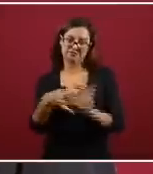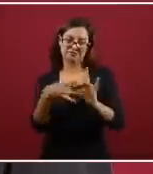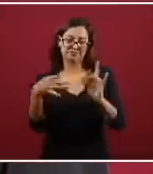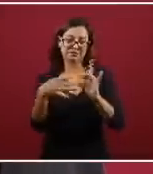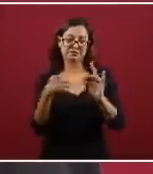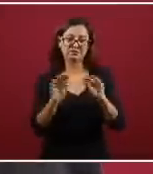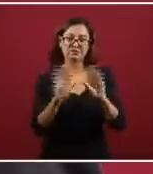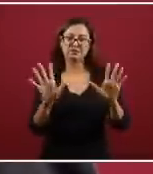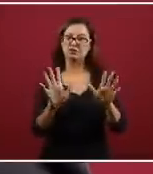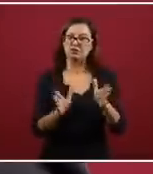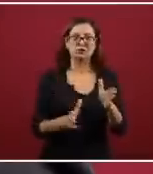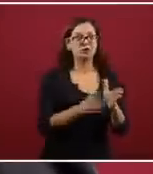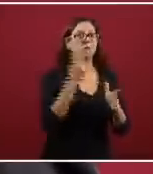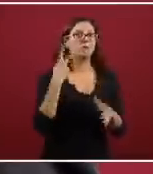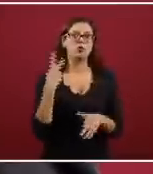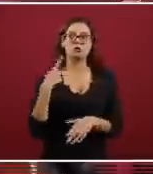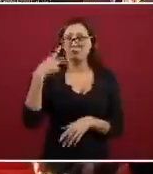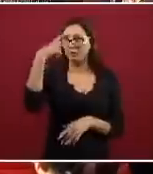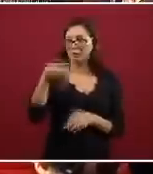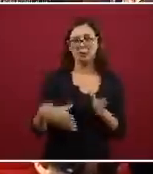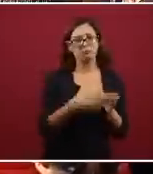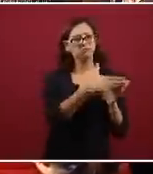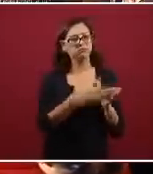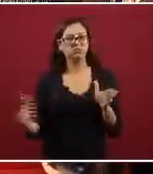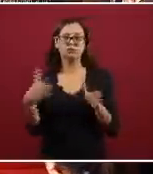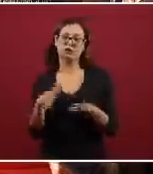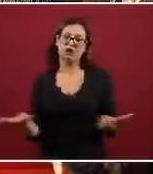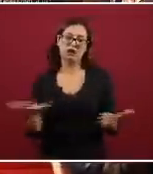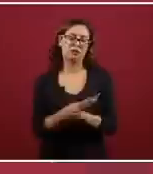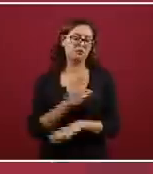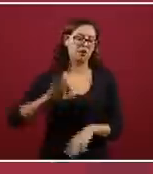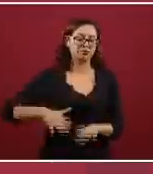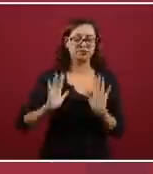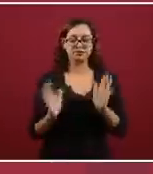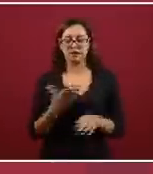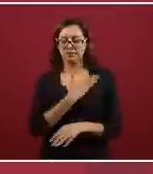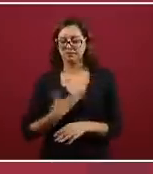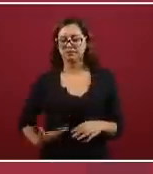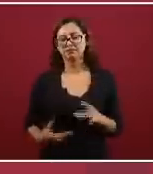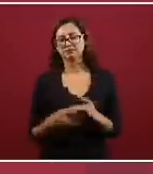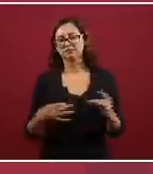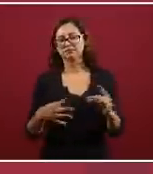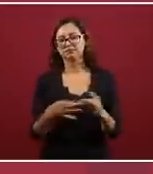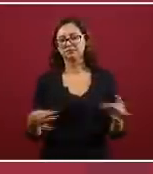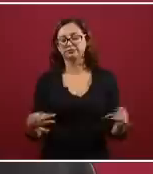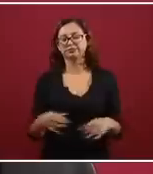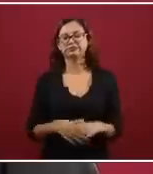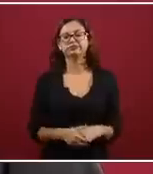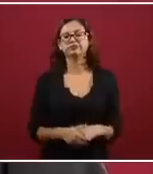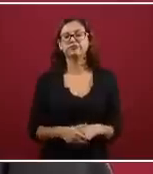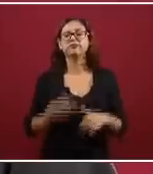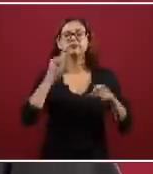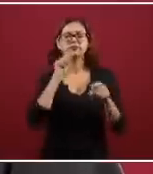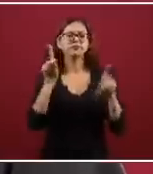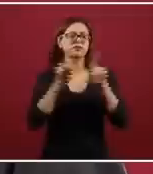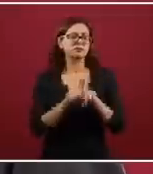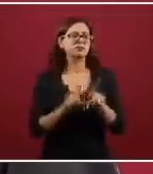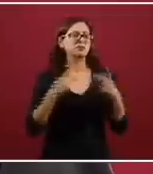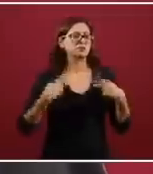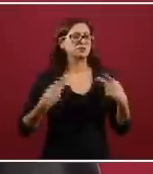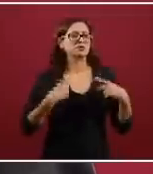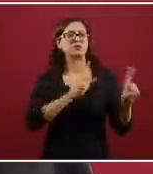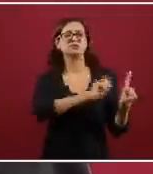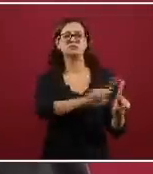cambio radical en la política mexicana, como lo ha descrito el presidente, y cómo participaron diversos actores para